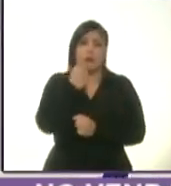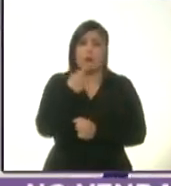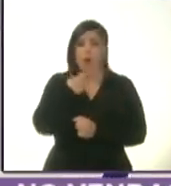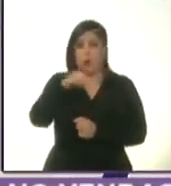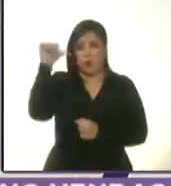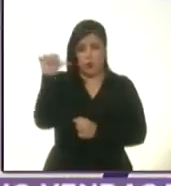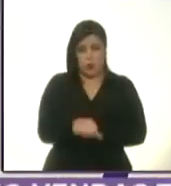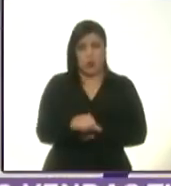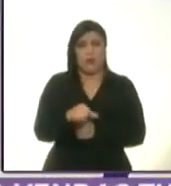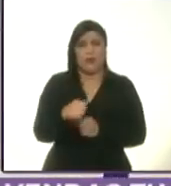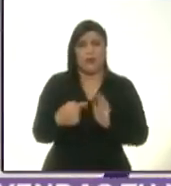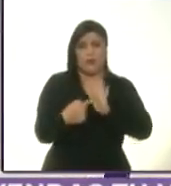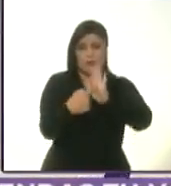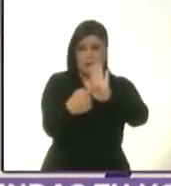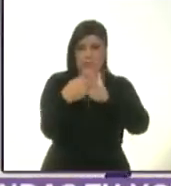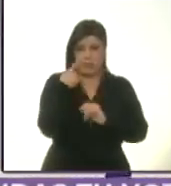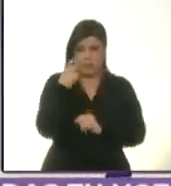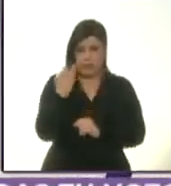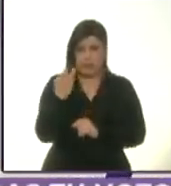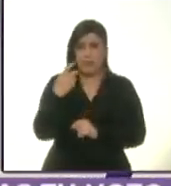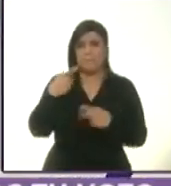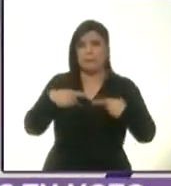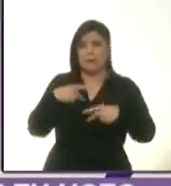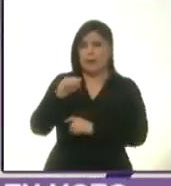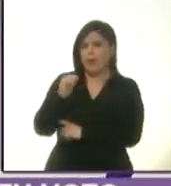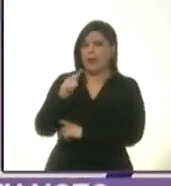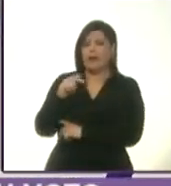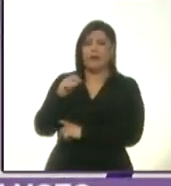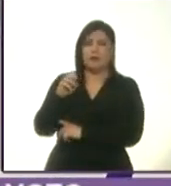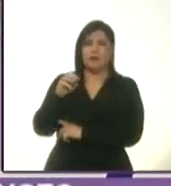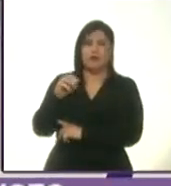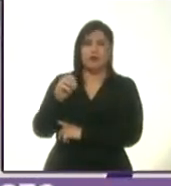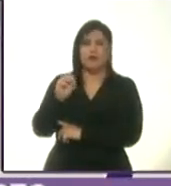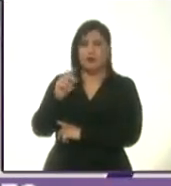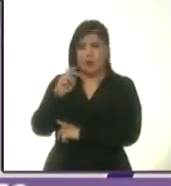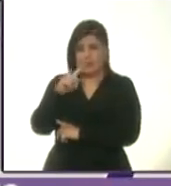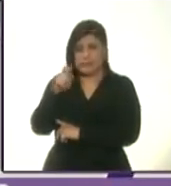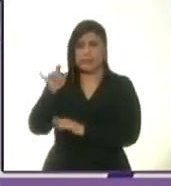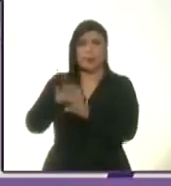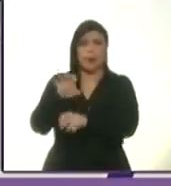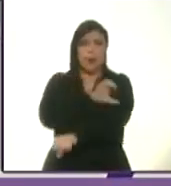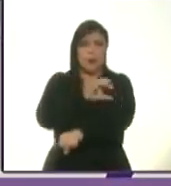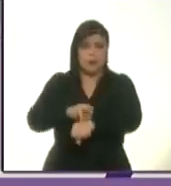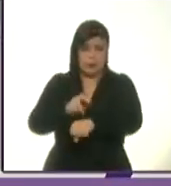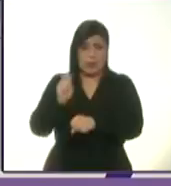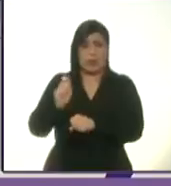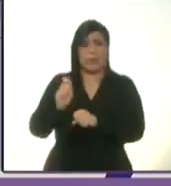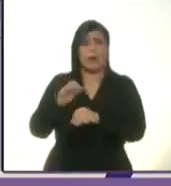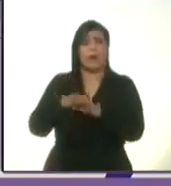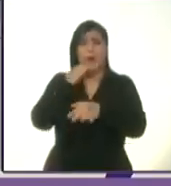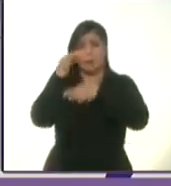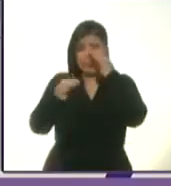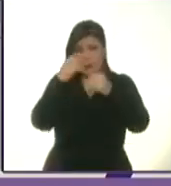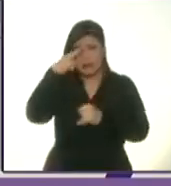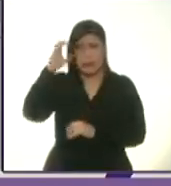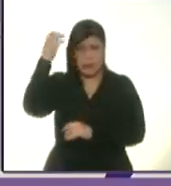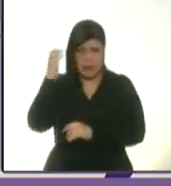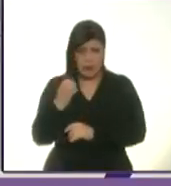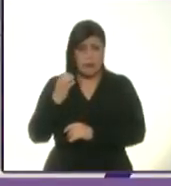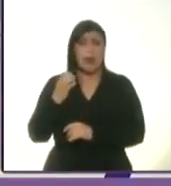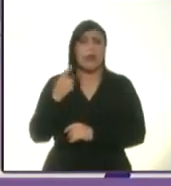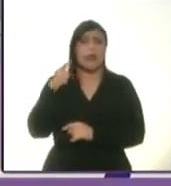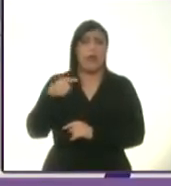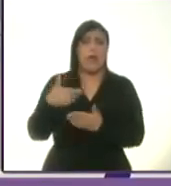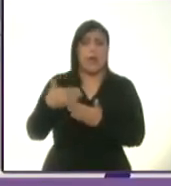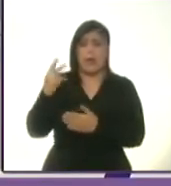esta persona es alfonso suárez del real coordinador de la campaña de claudia gaming el